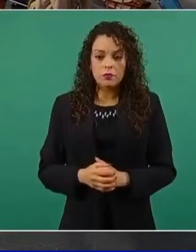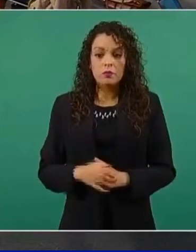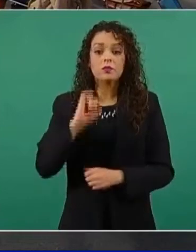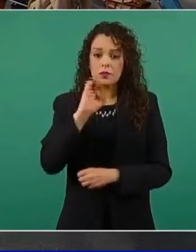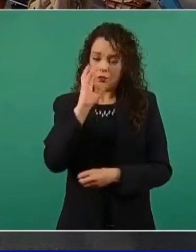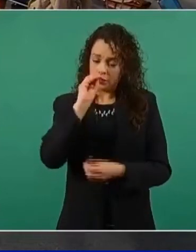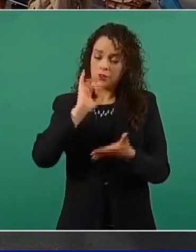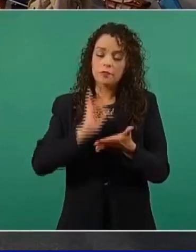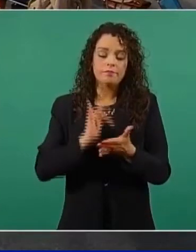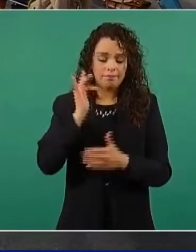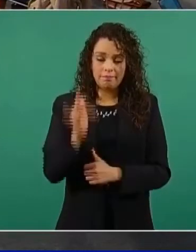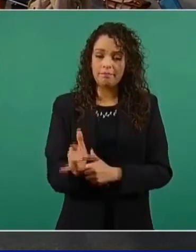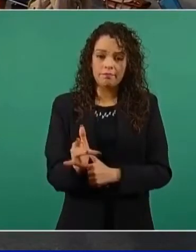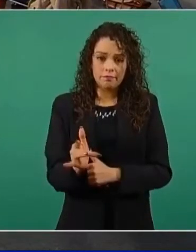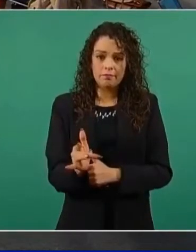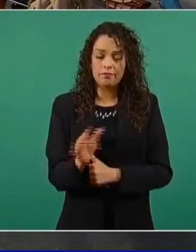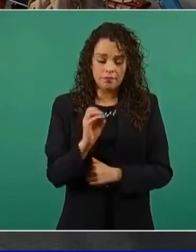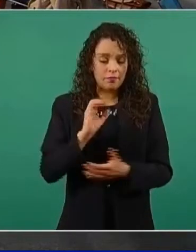Que es